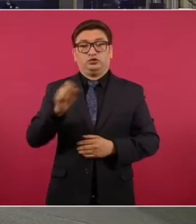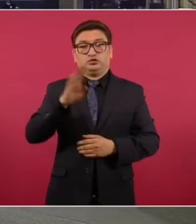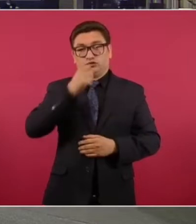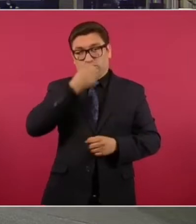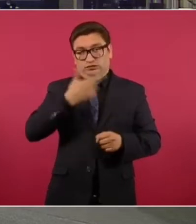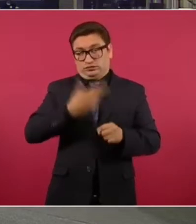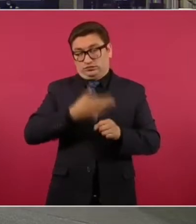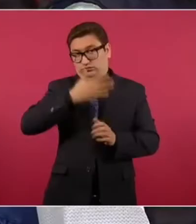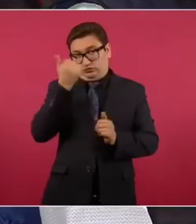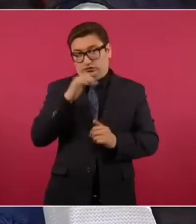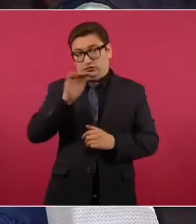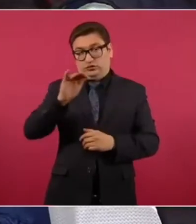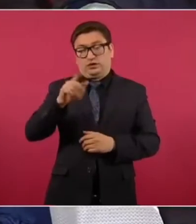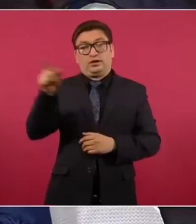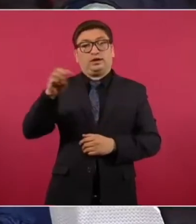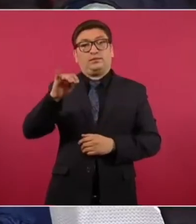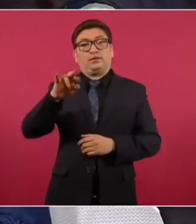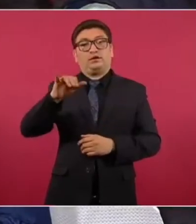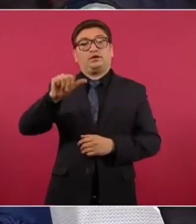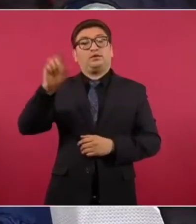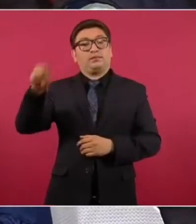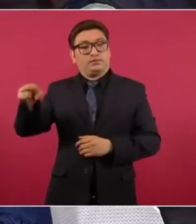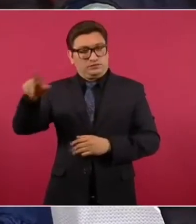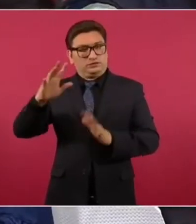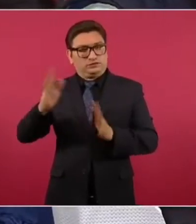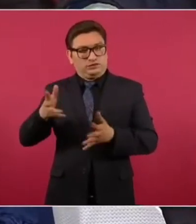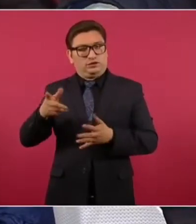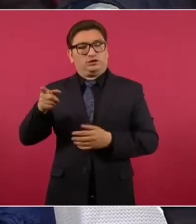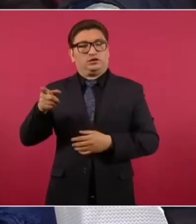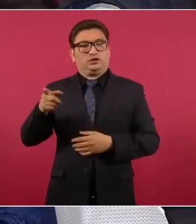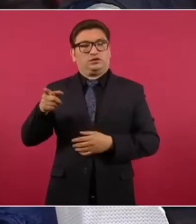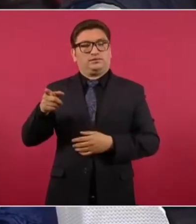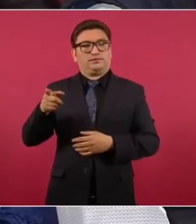subsecretario, pero sí, aunque ella ya fue sustraída,